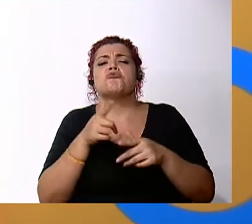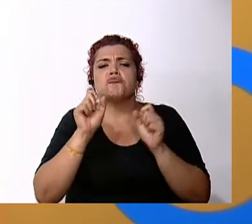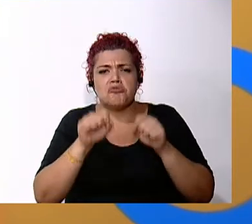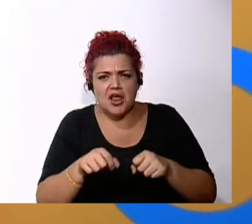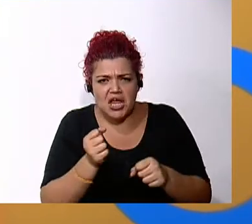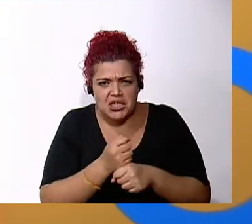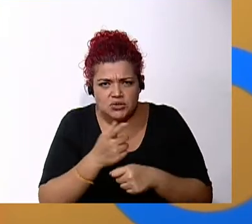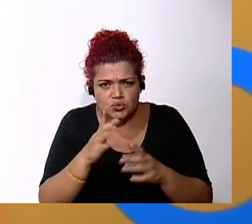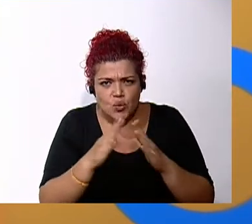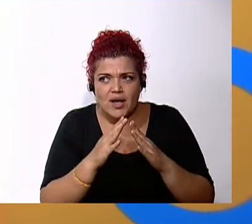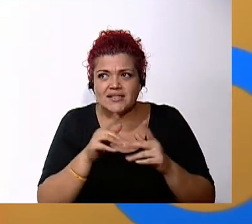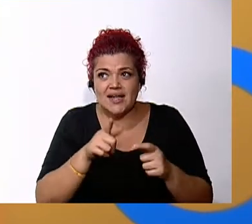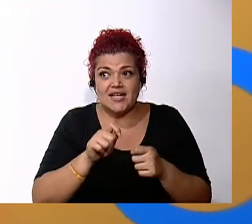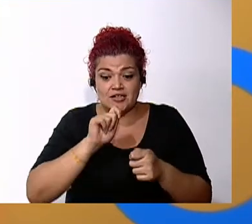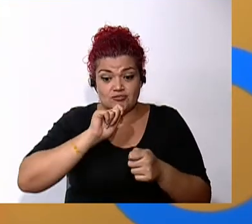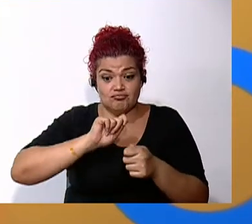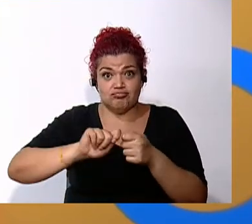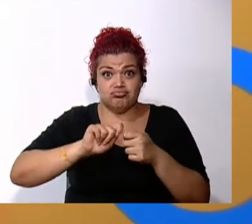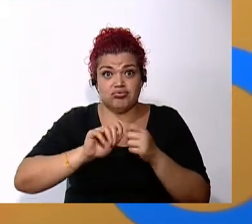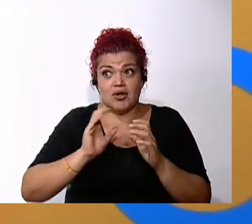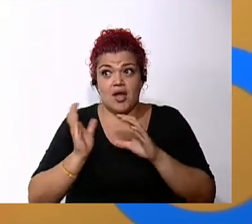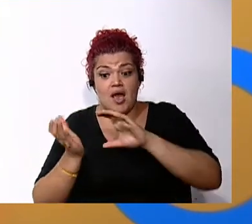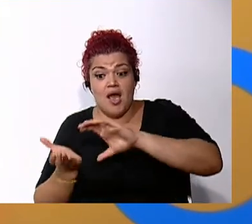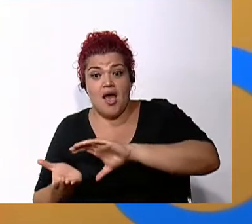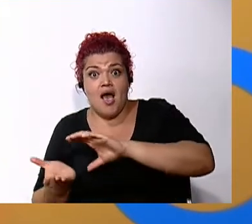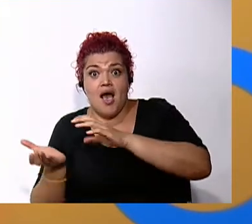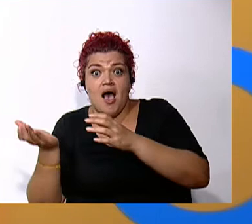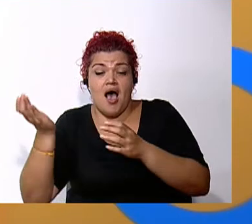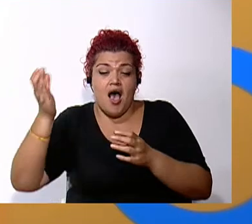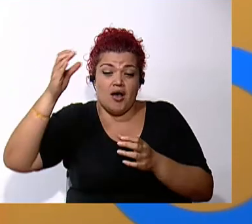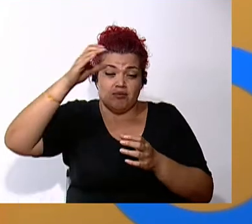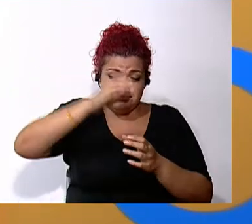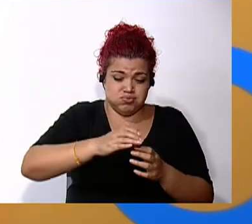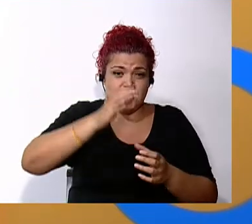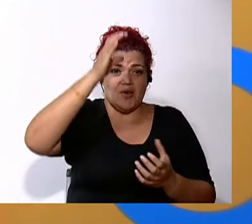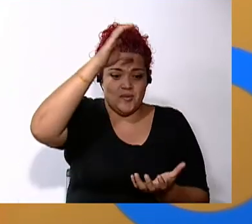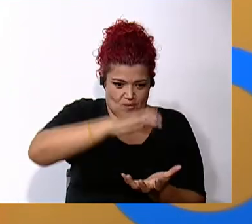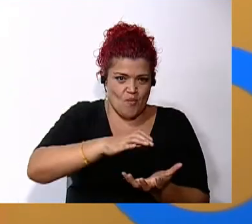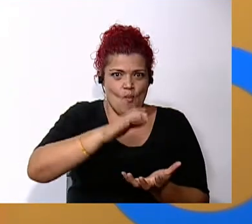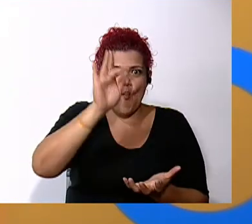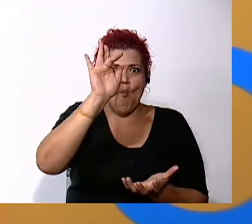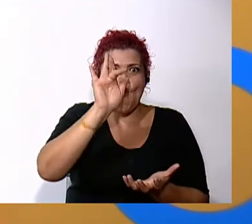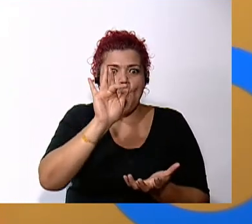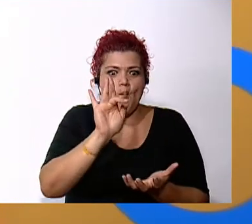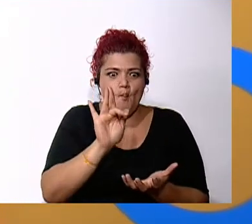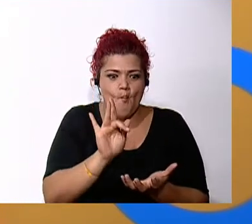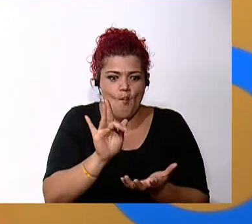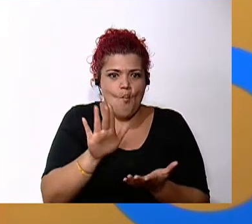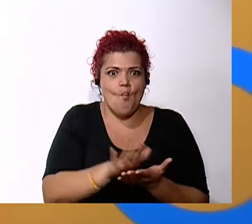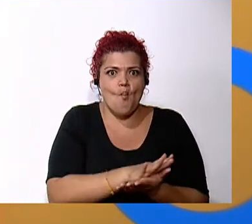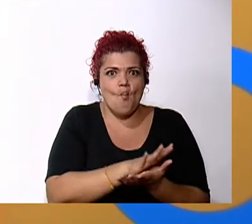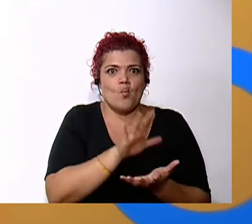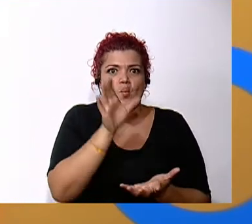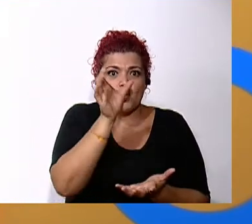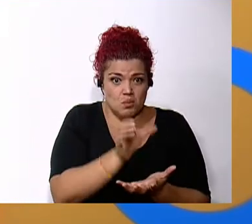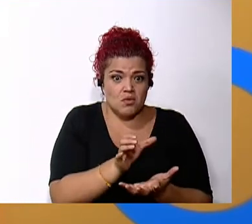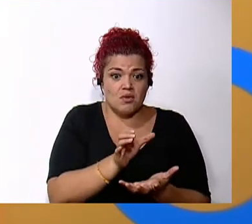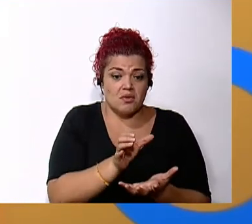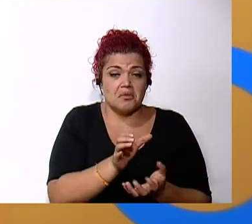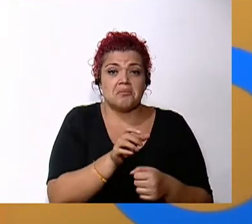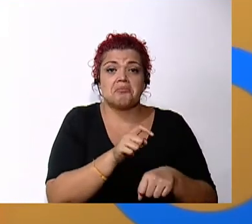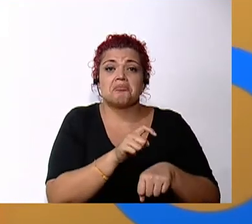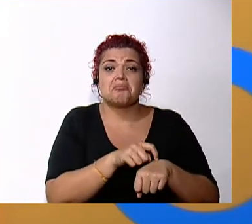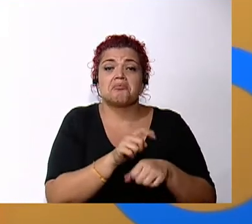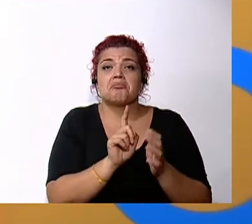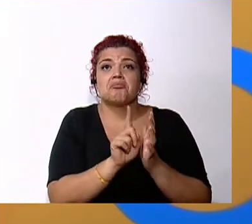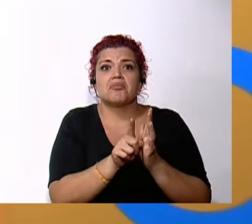Él encendió la candela, la introdujo en el recipiente y lo cerró bien. Al cabo de unos segundos,